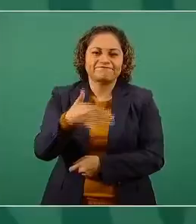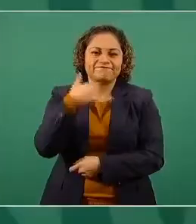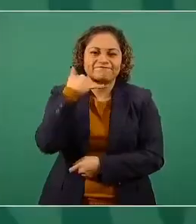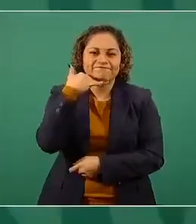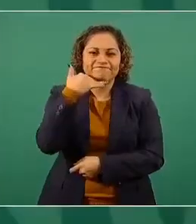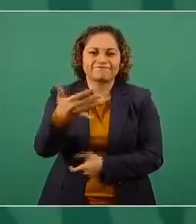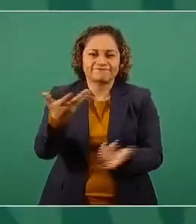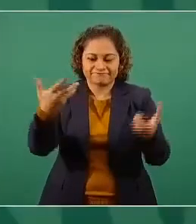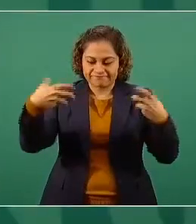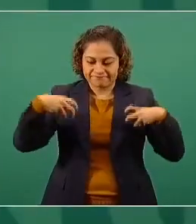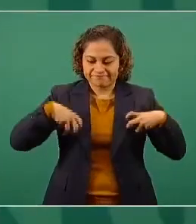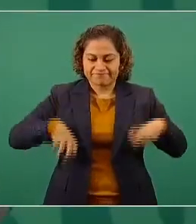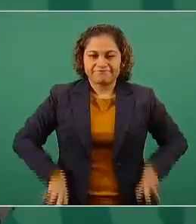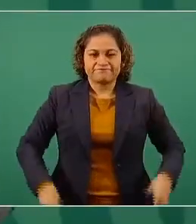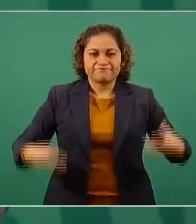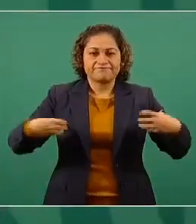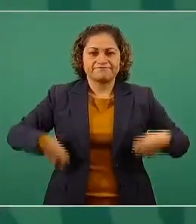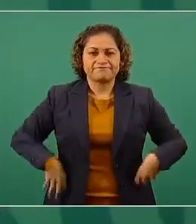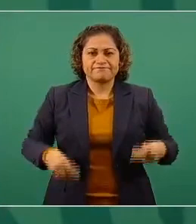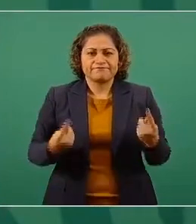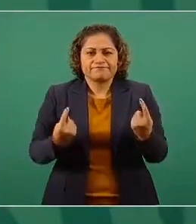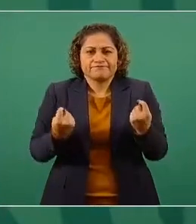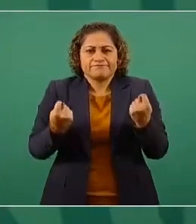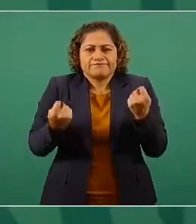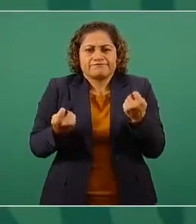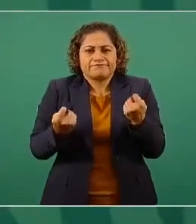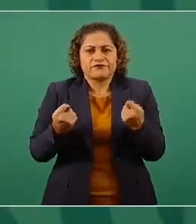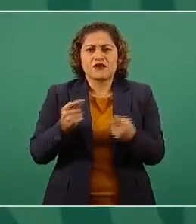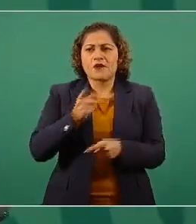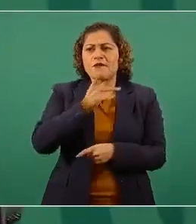estaban viendo cómo